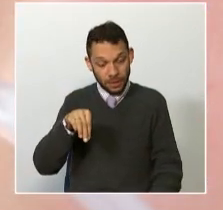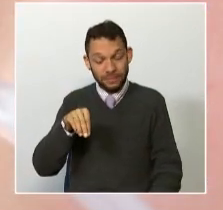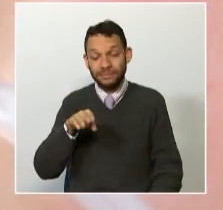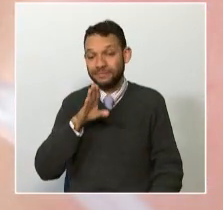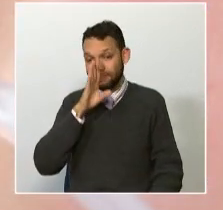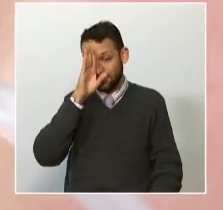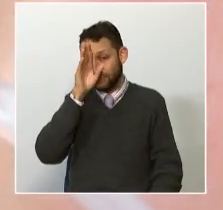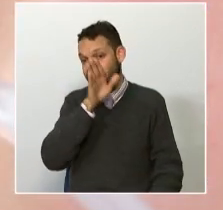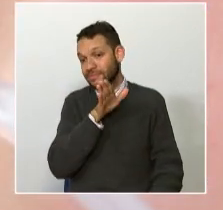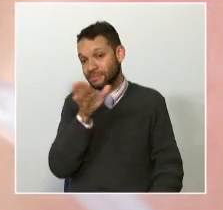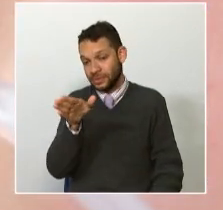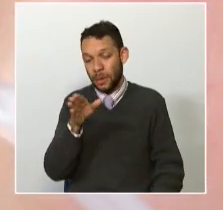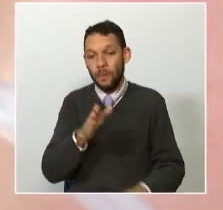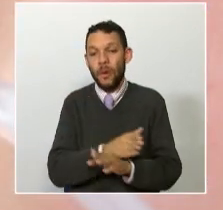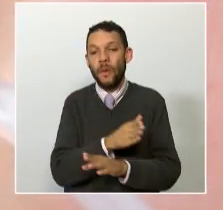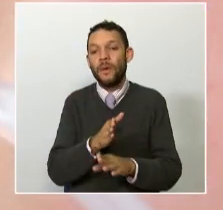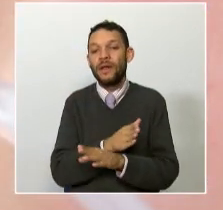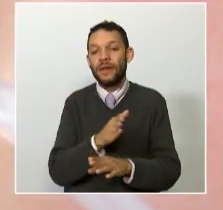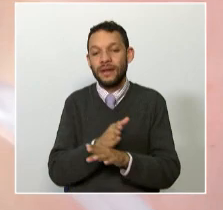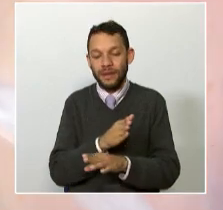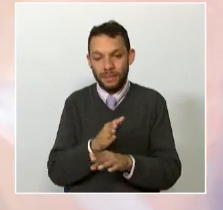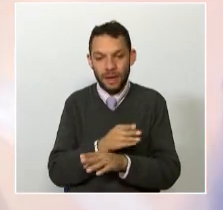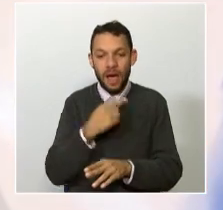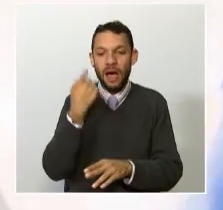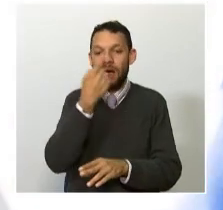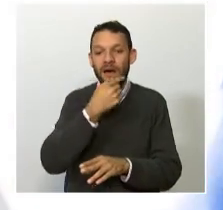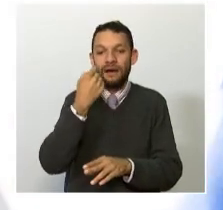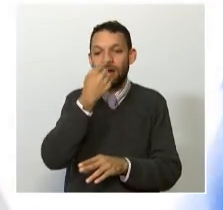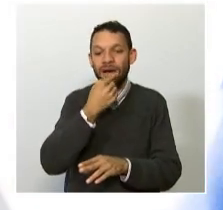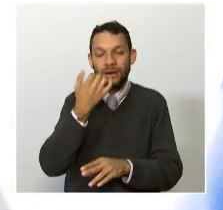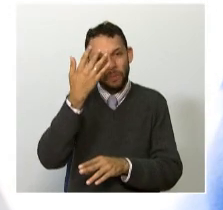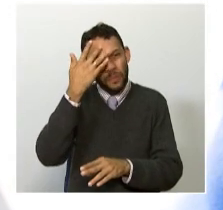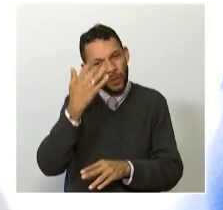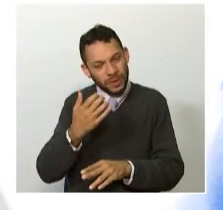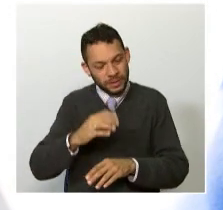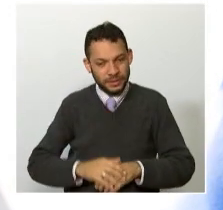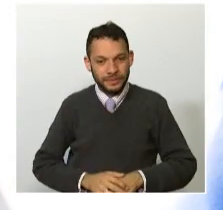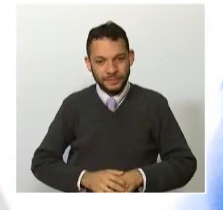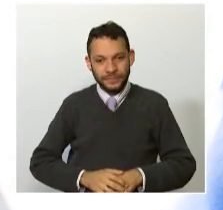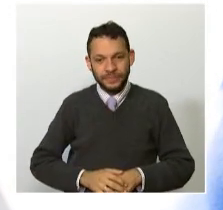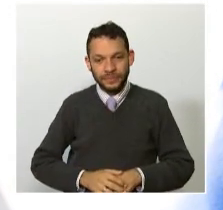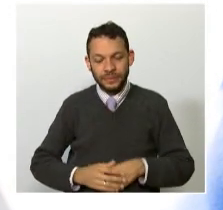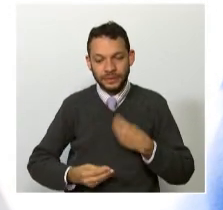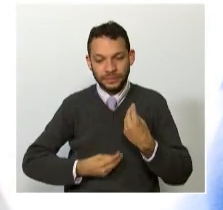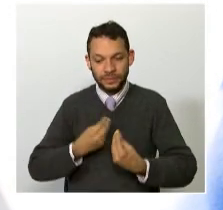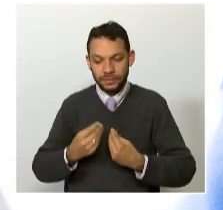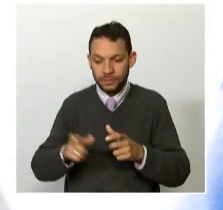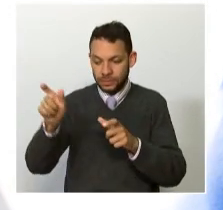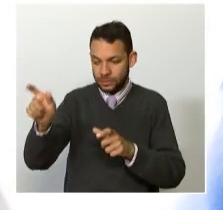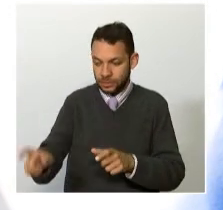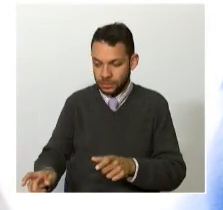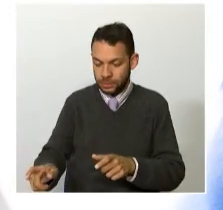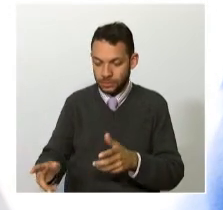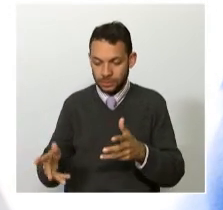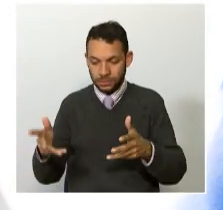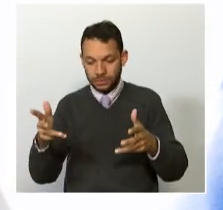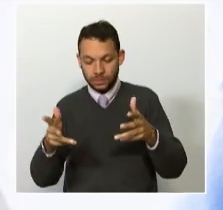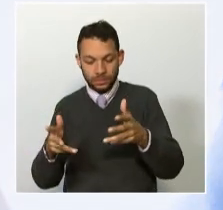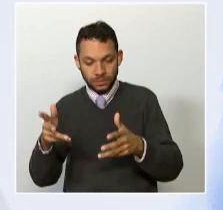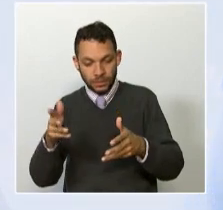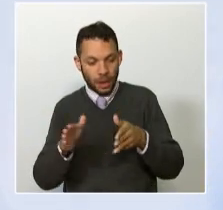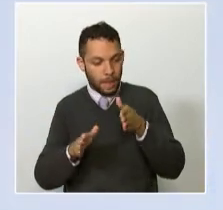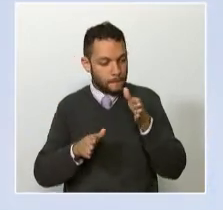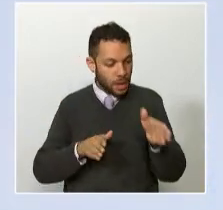comunes de la consulta odontológica, pero resulta que hace deambular al paciente por muchos